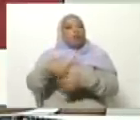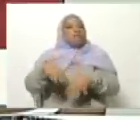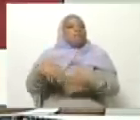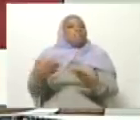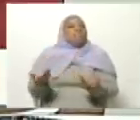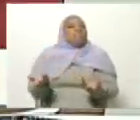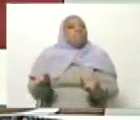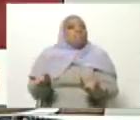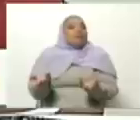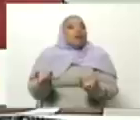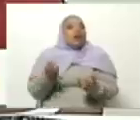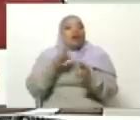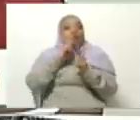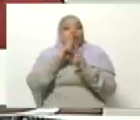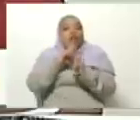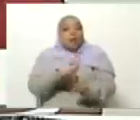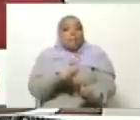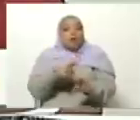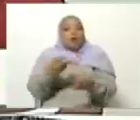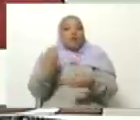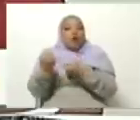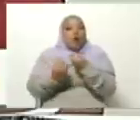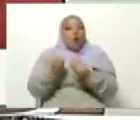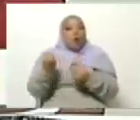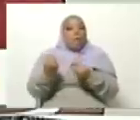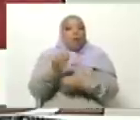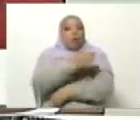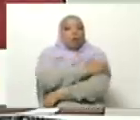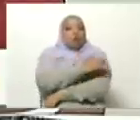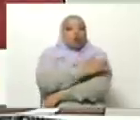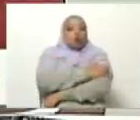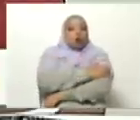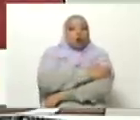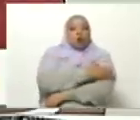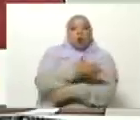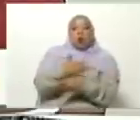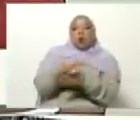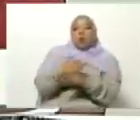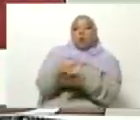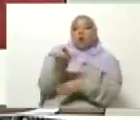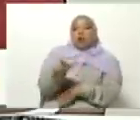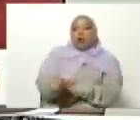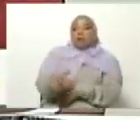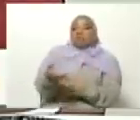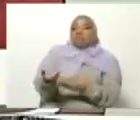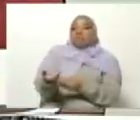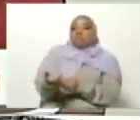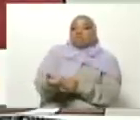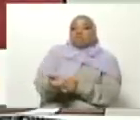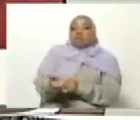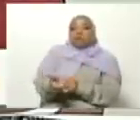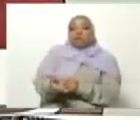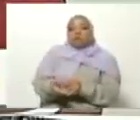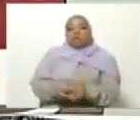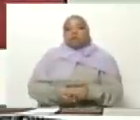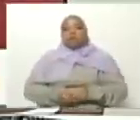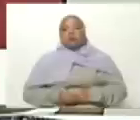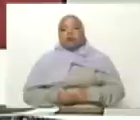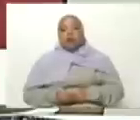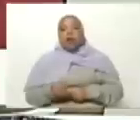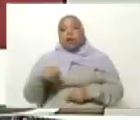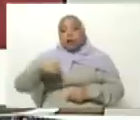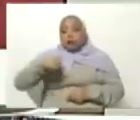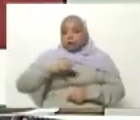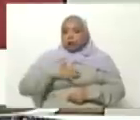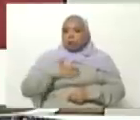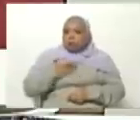rechazado los resultados porque es el CNE que hace las elecciones en Venezuela. Ahora, las condiciones electorales están dadas en Venezuela